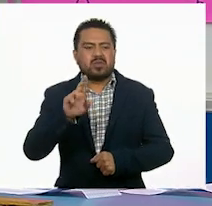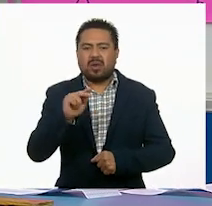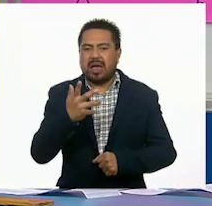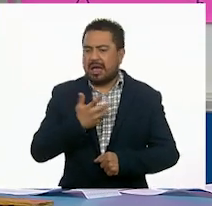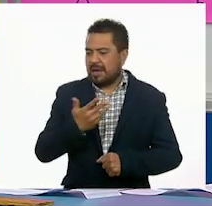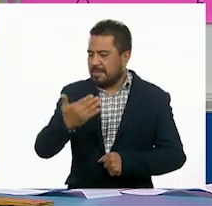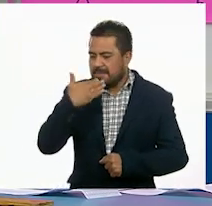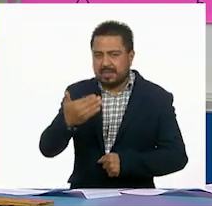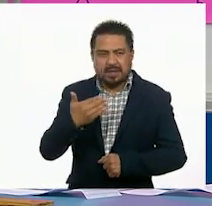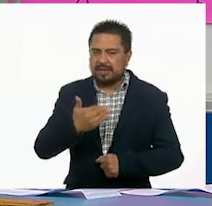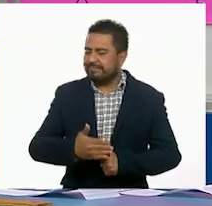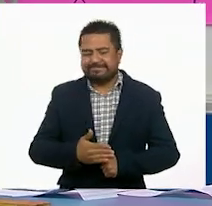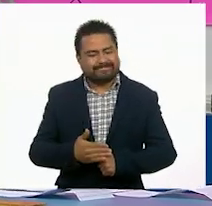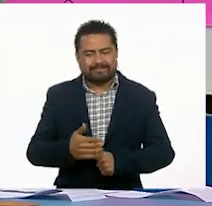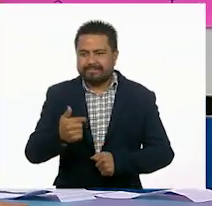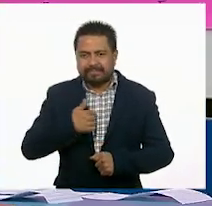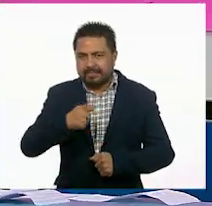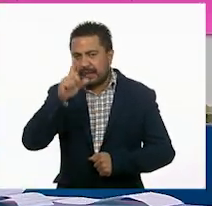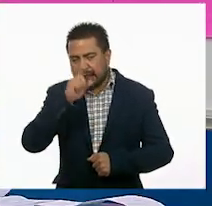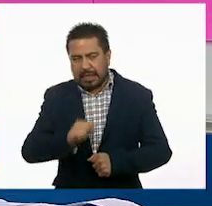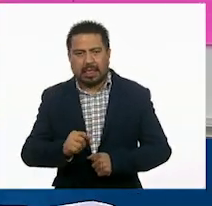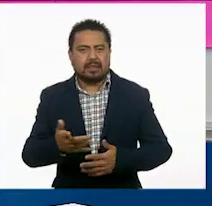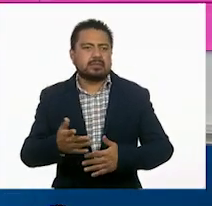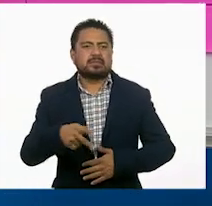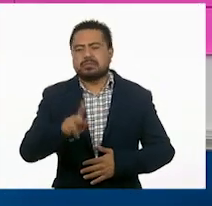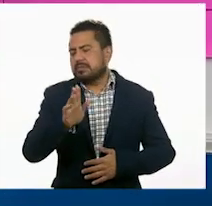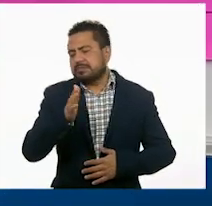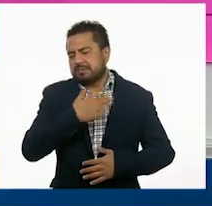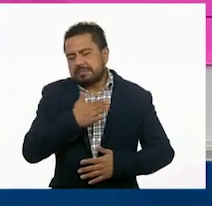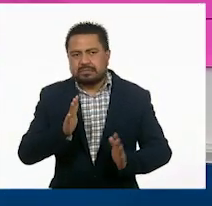bien. Como que me pasé, pero bueno.